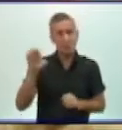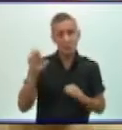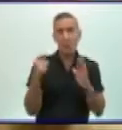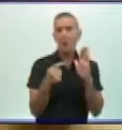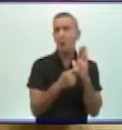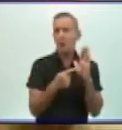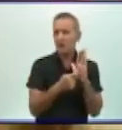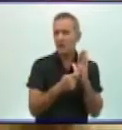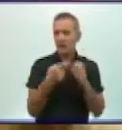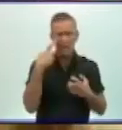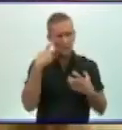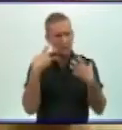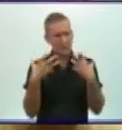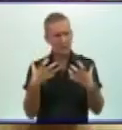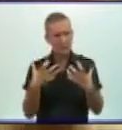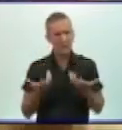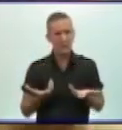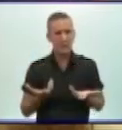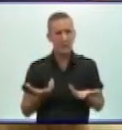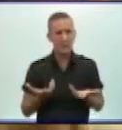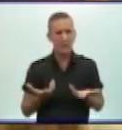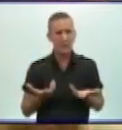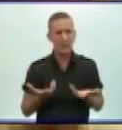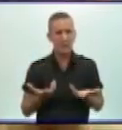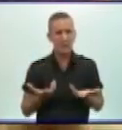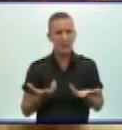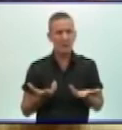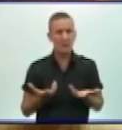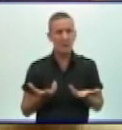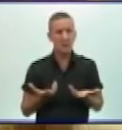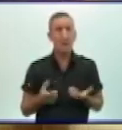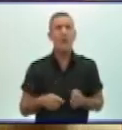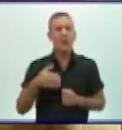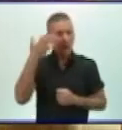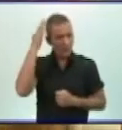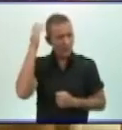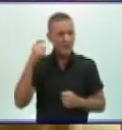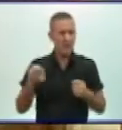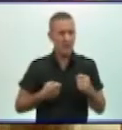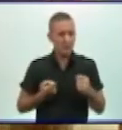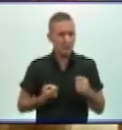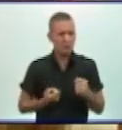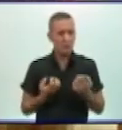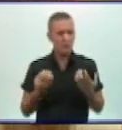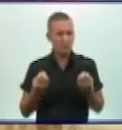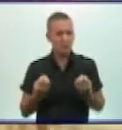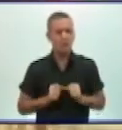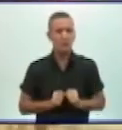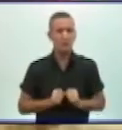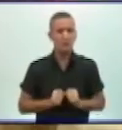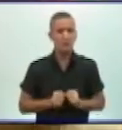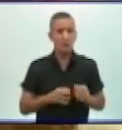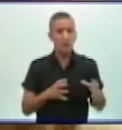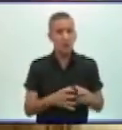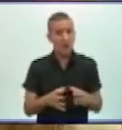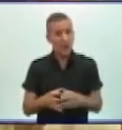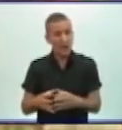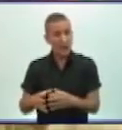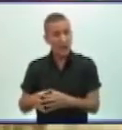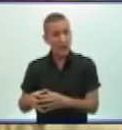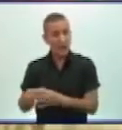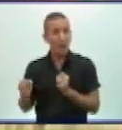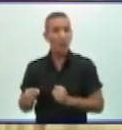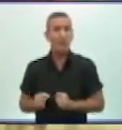nuestros estudiantes es tan común, pero por el cual Mella luchó mucho dentro de esta reforma, que fue que la organización estudiantil, los